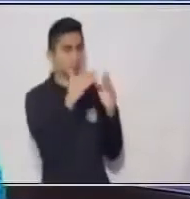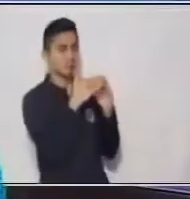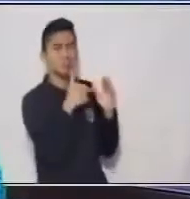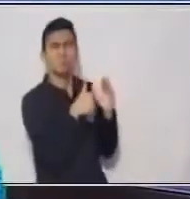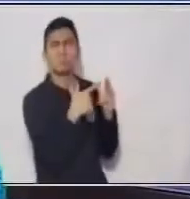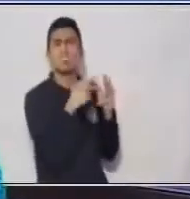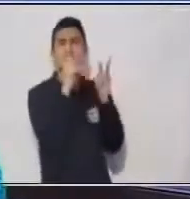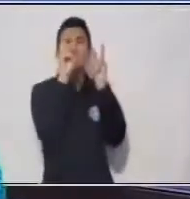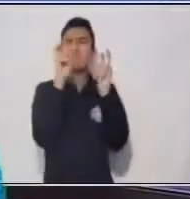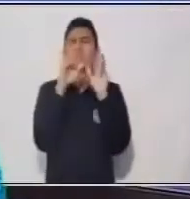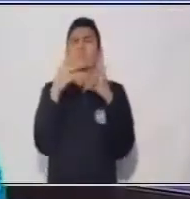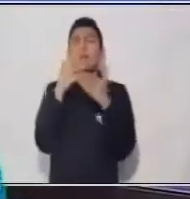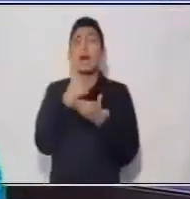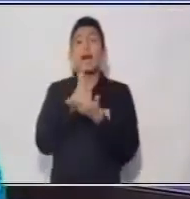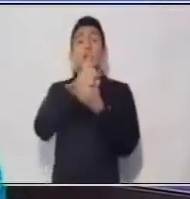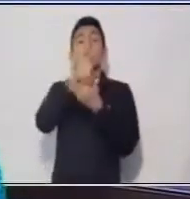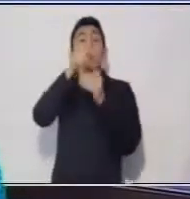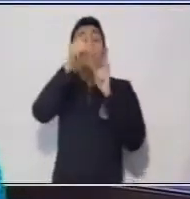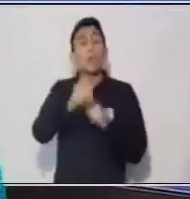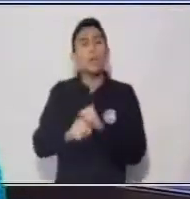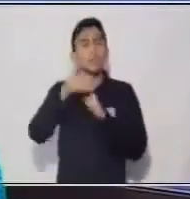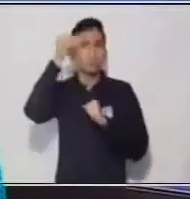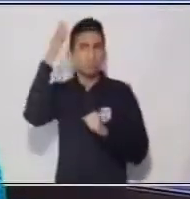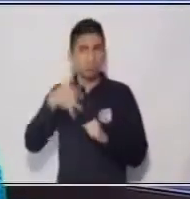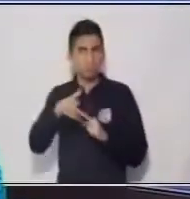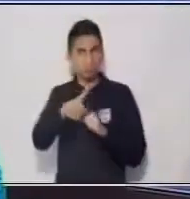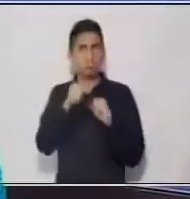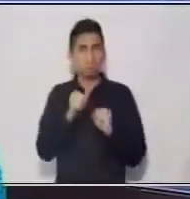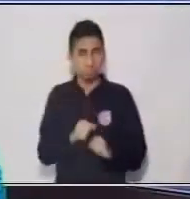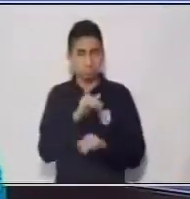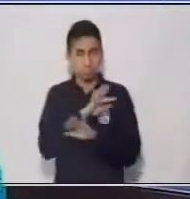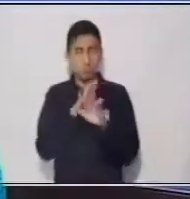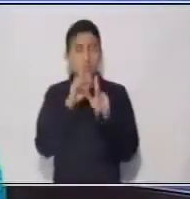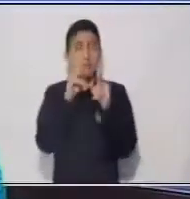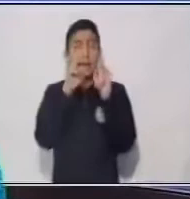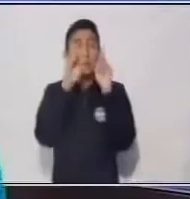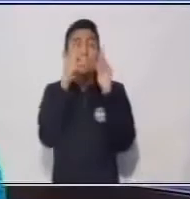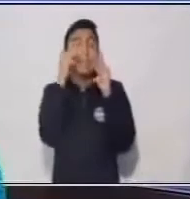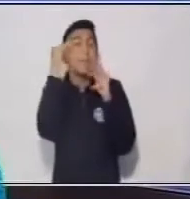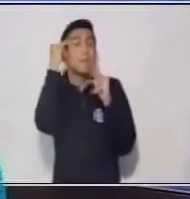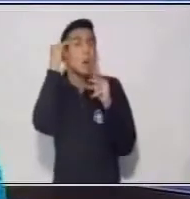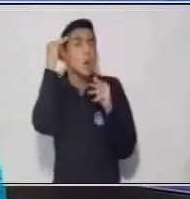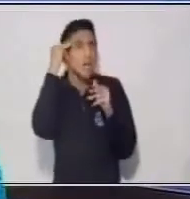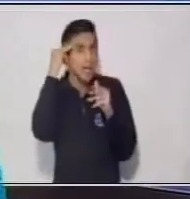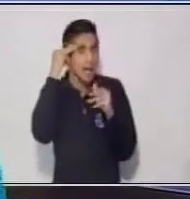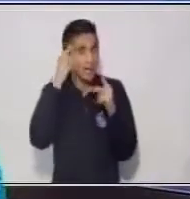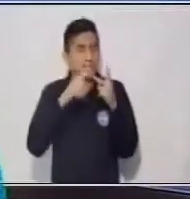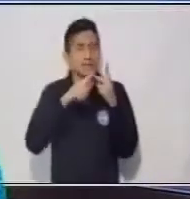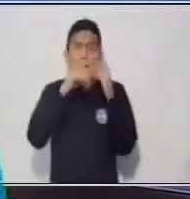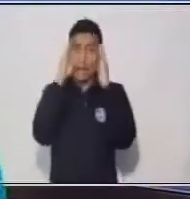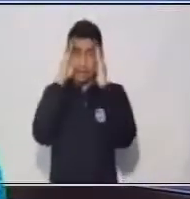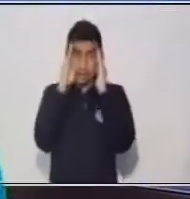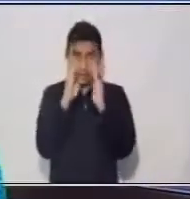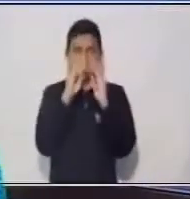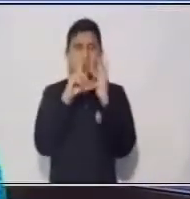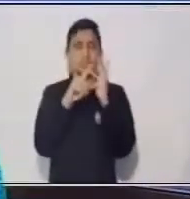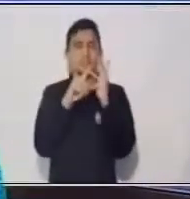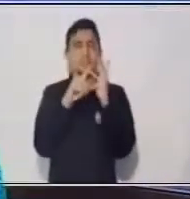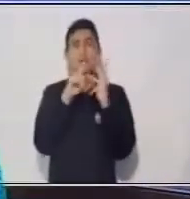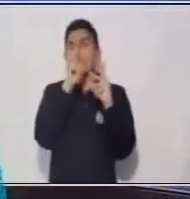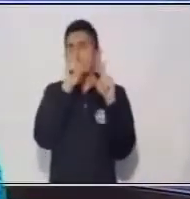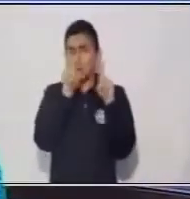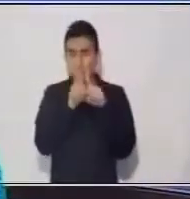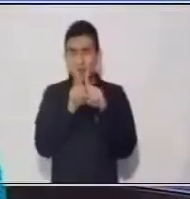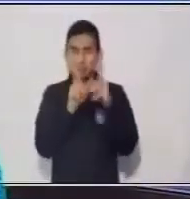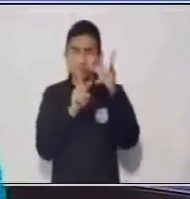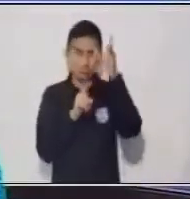discapacidad, este tema la deberá ejercitar habilidades y destrezas como la memoria, la atención, la habilidad